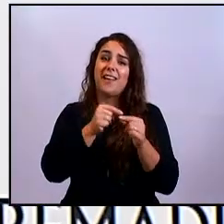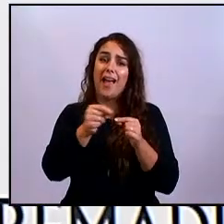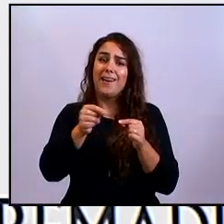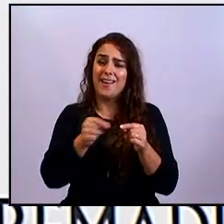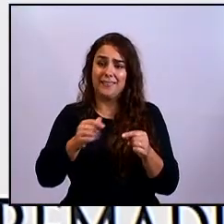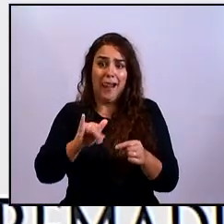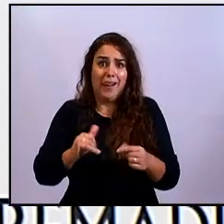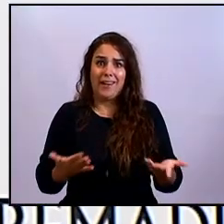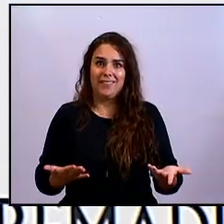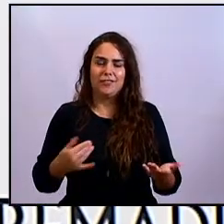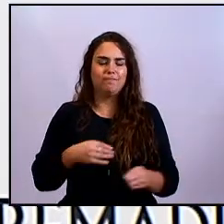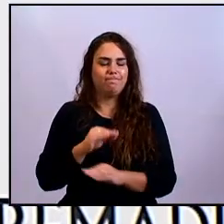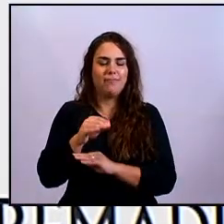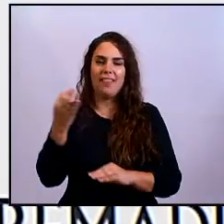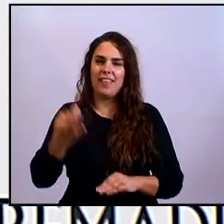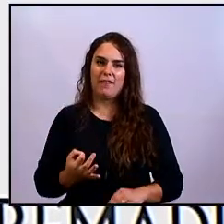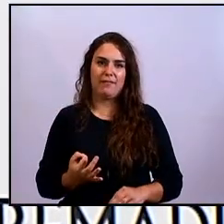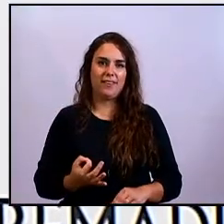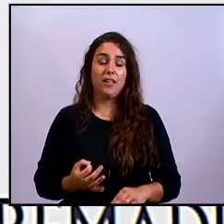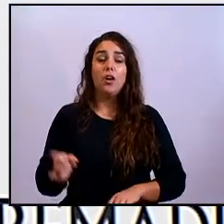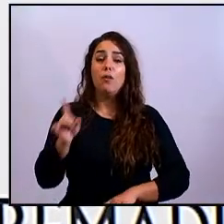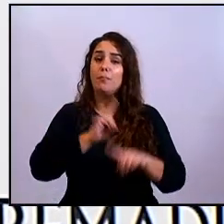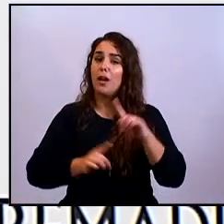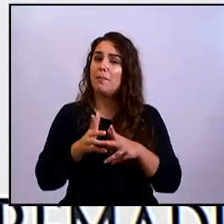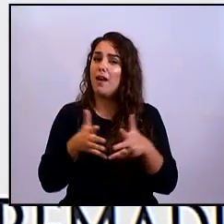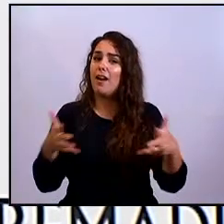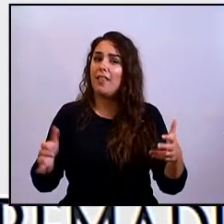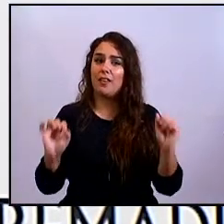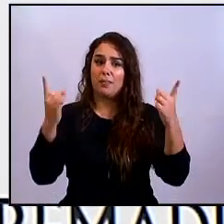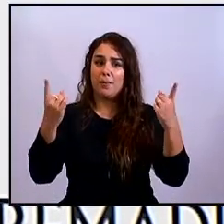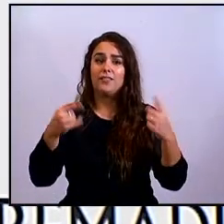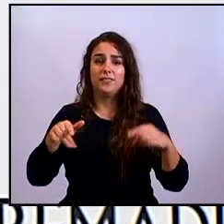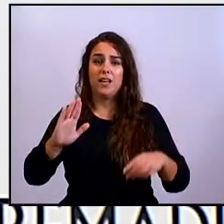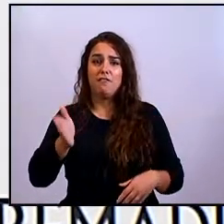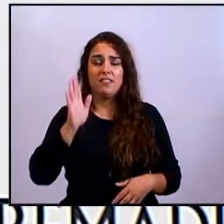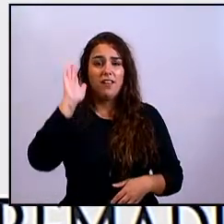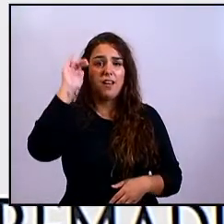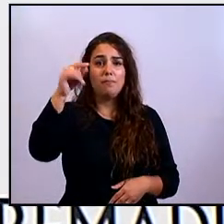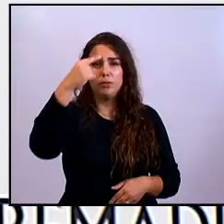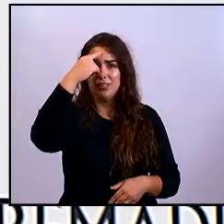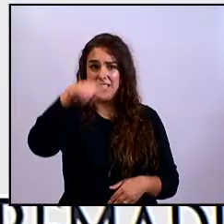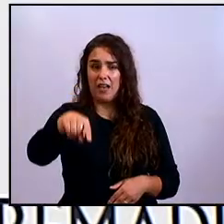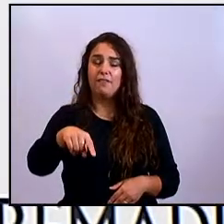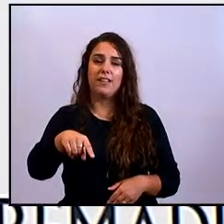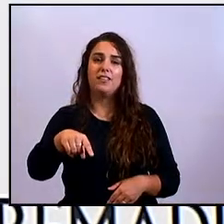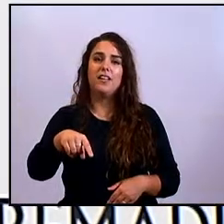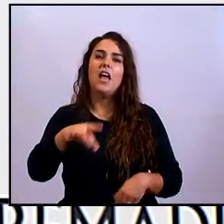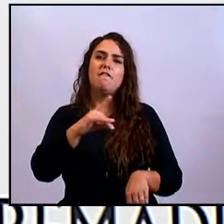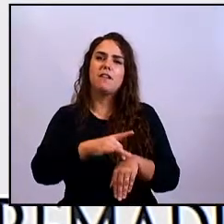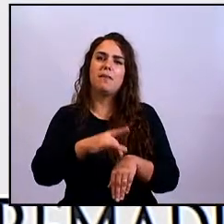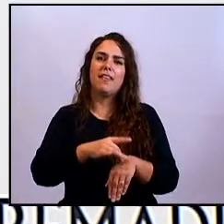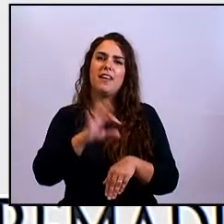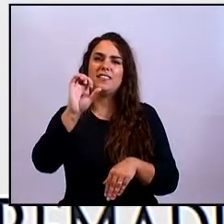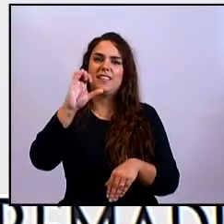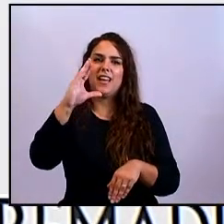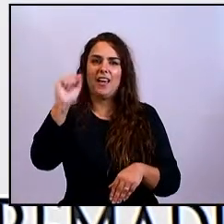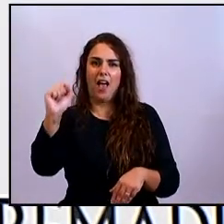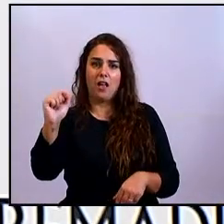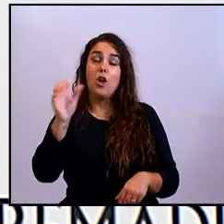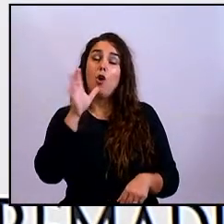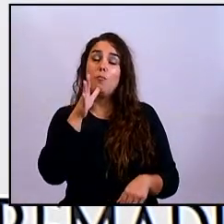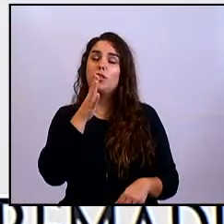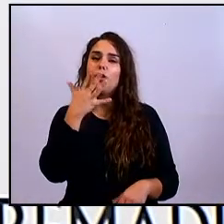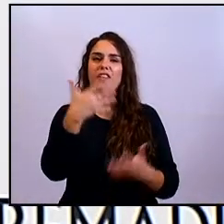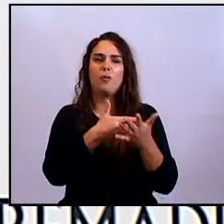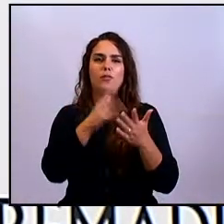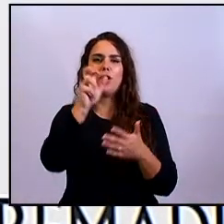región. Uno de los mayores problemas que afectan a nuestra dehesa, como saben, es la enfermedad de la seca y por eso vamos a dotar con 5